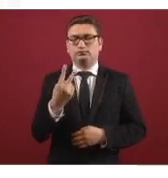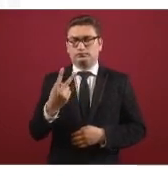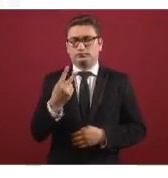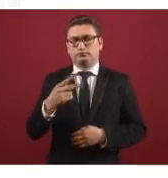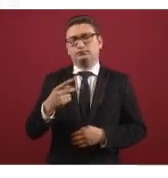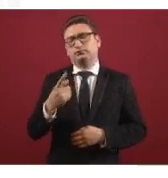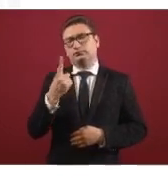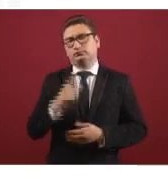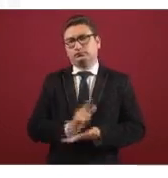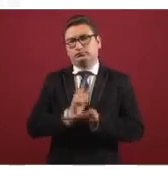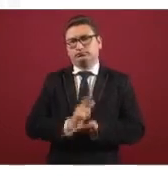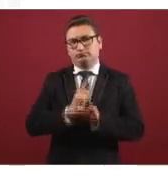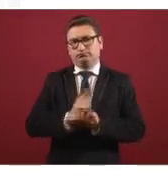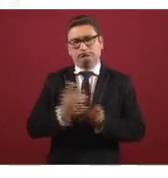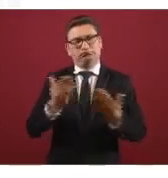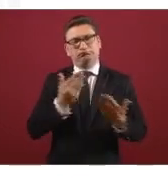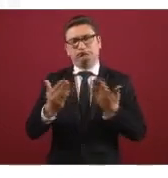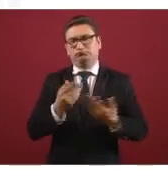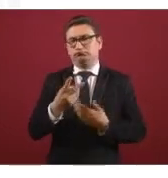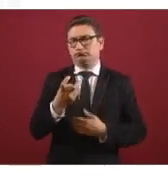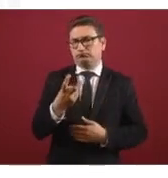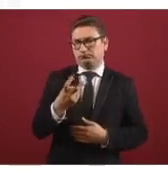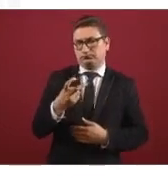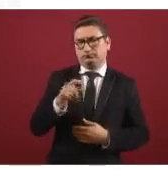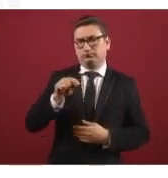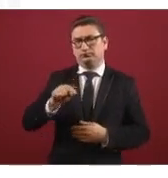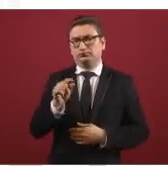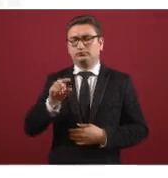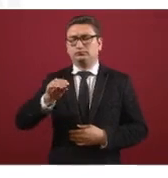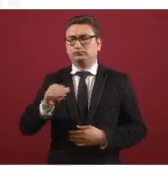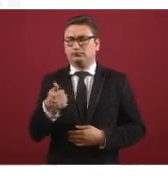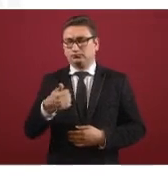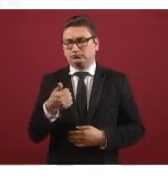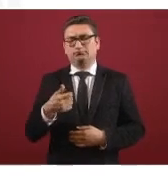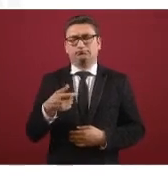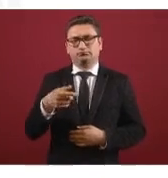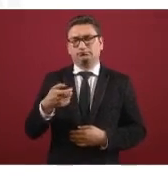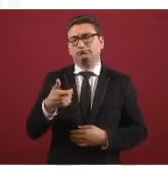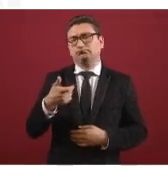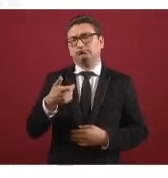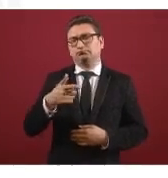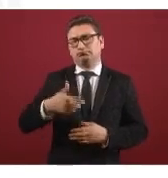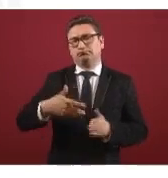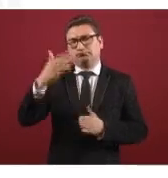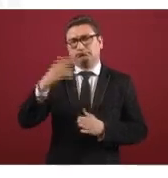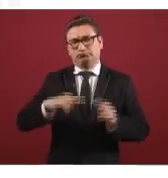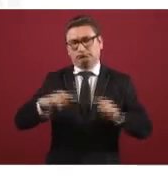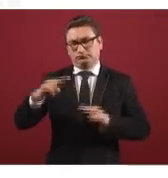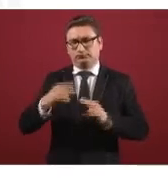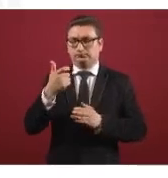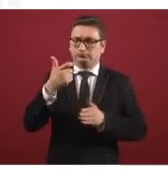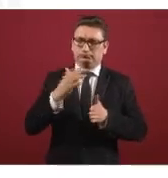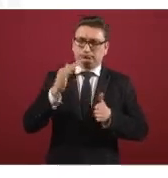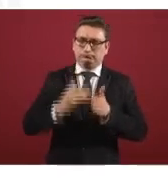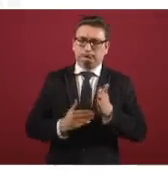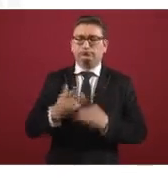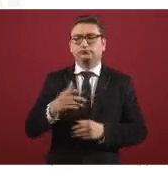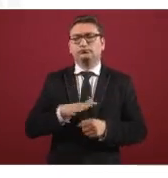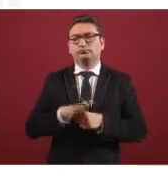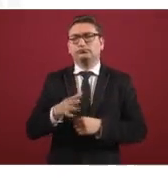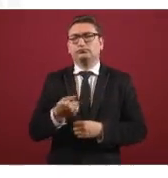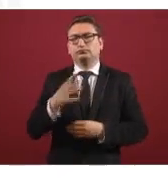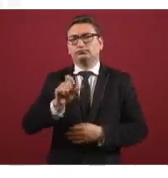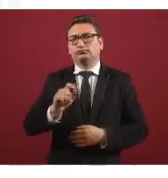litro y un margen de 2 pesos 96 centavos, es el más alto con el margen más alto, y el más bajo con un margen de